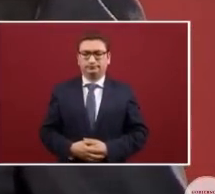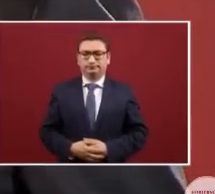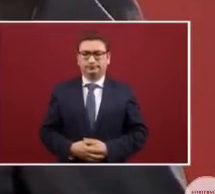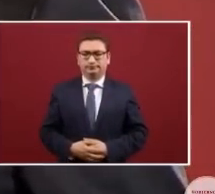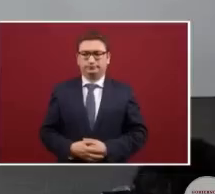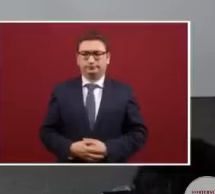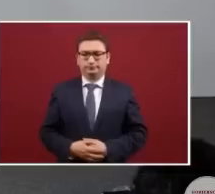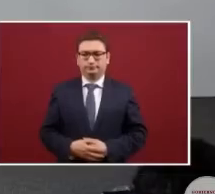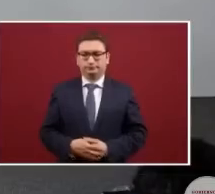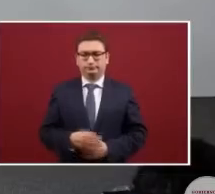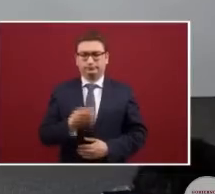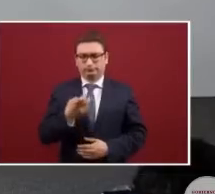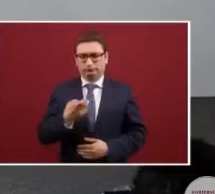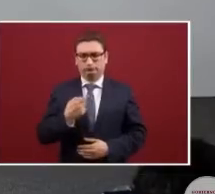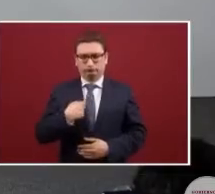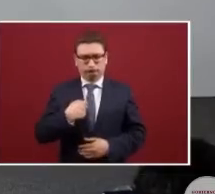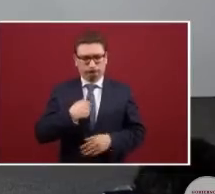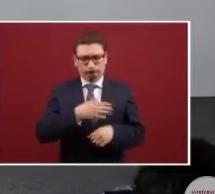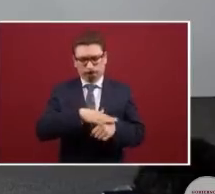Estoy invitando